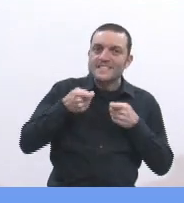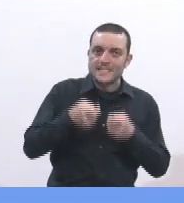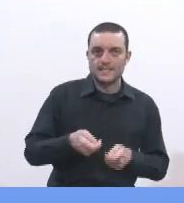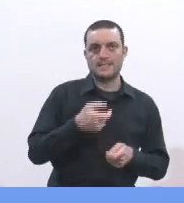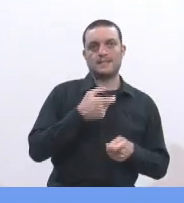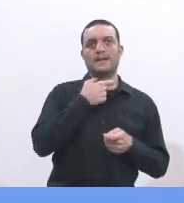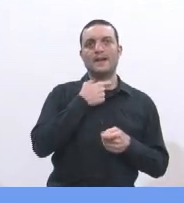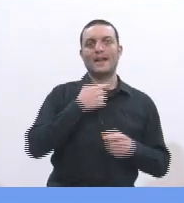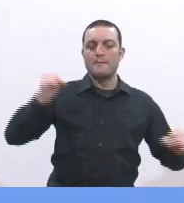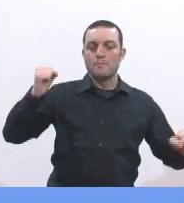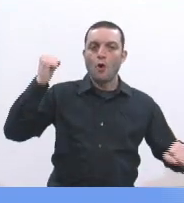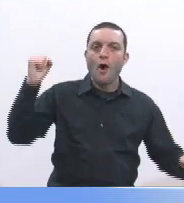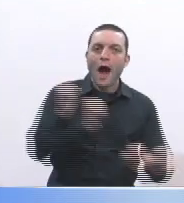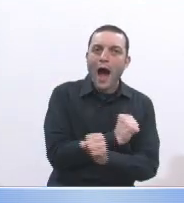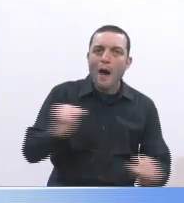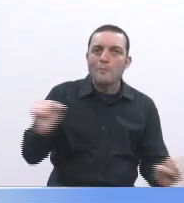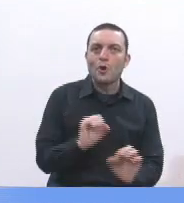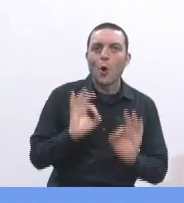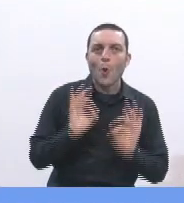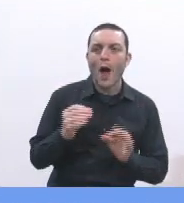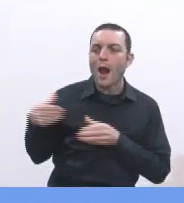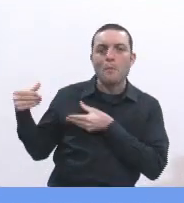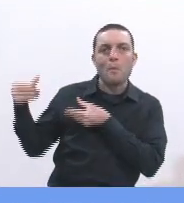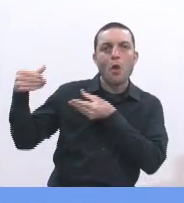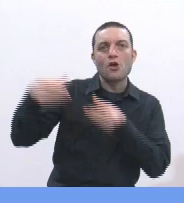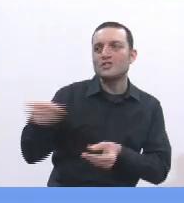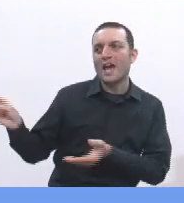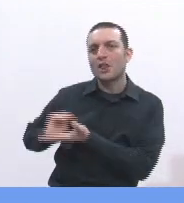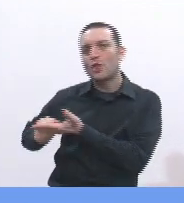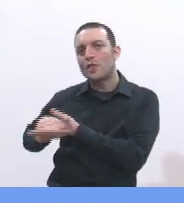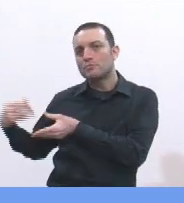creemos que es un proyecto más amplio más claro